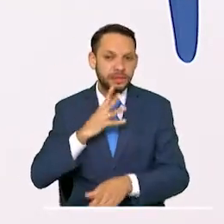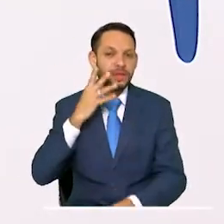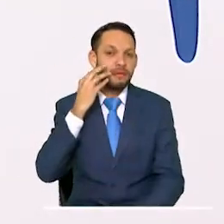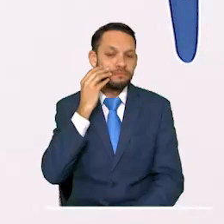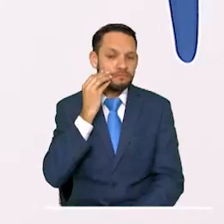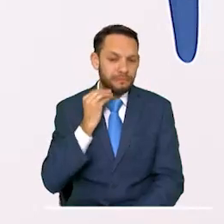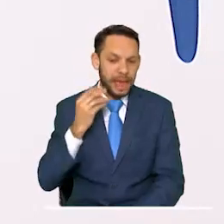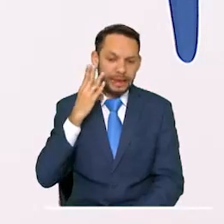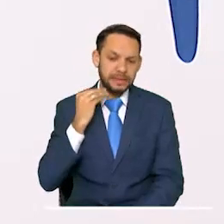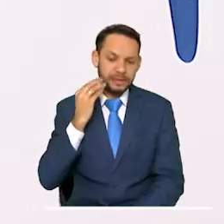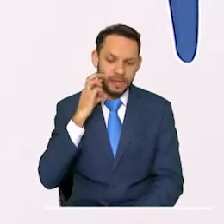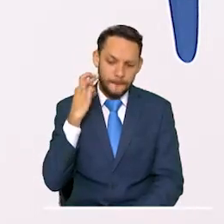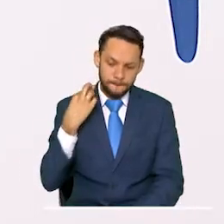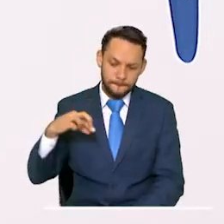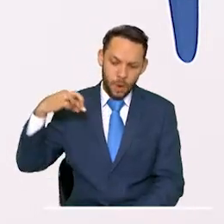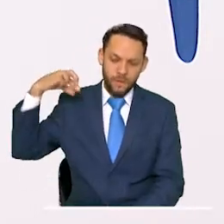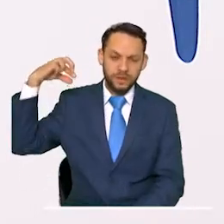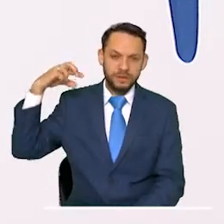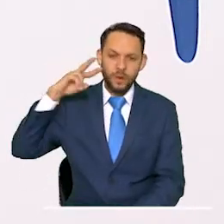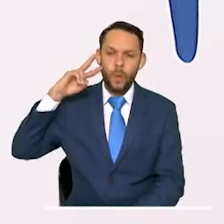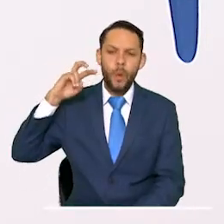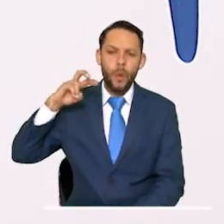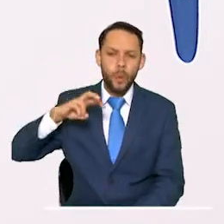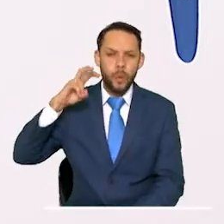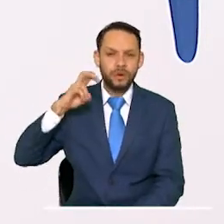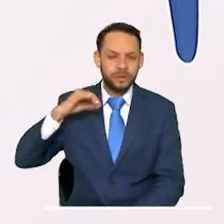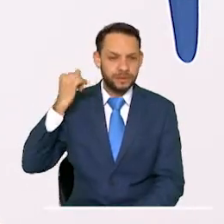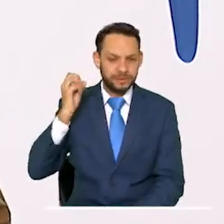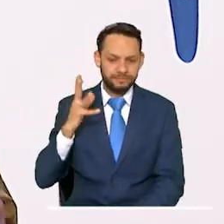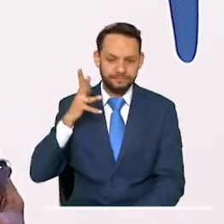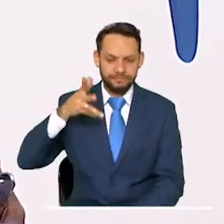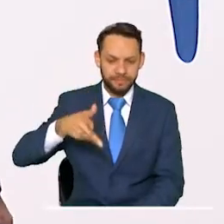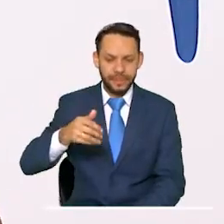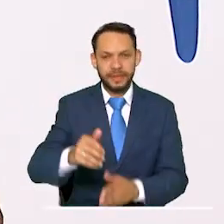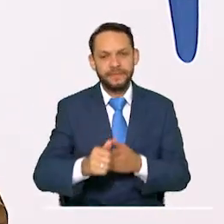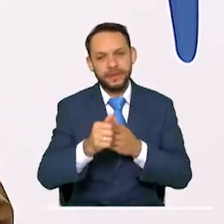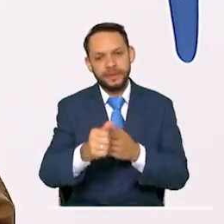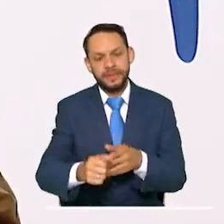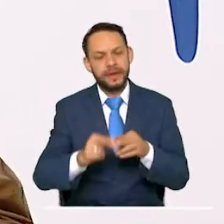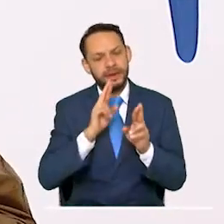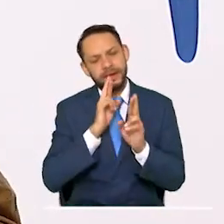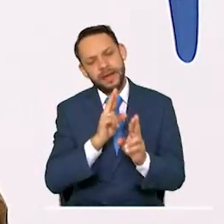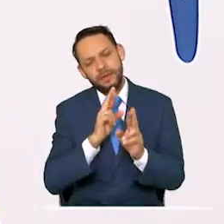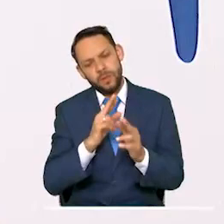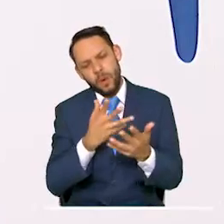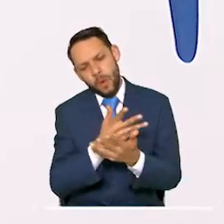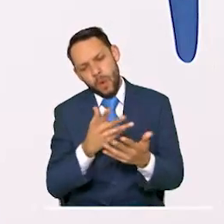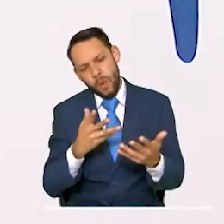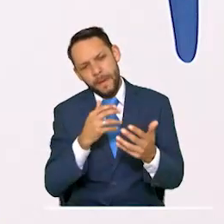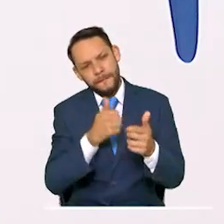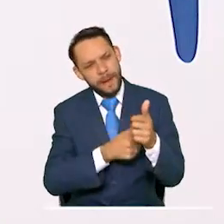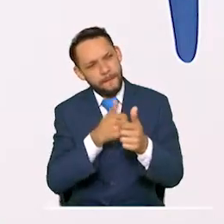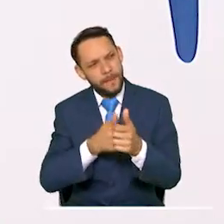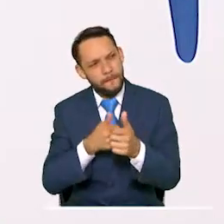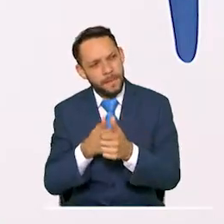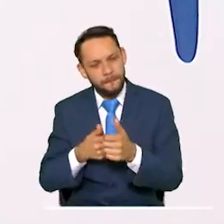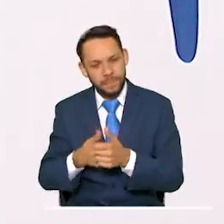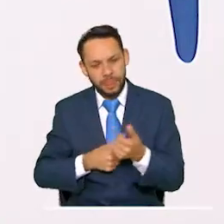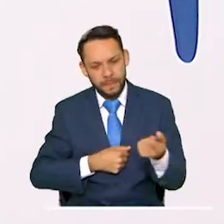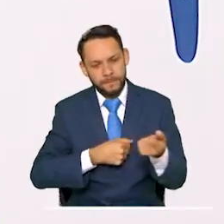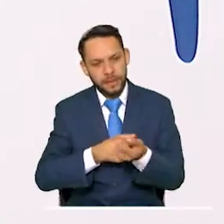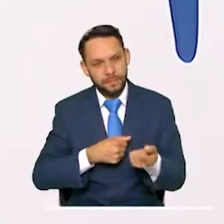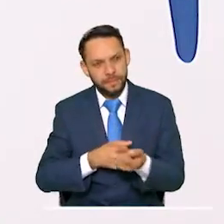de personas que conocen este tema, pues le dará respuestas desde la academia a muchas preguntas,